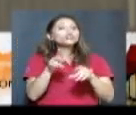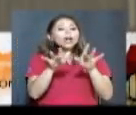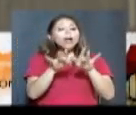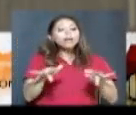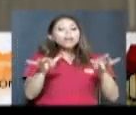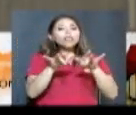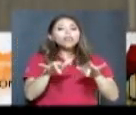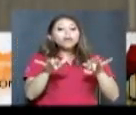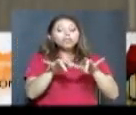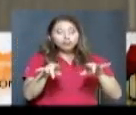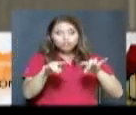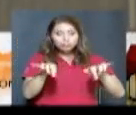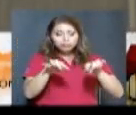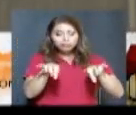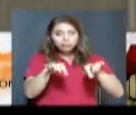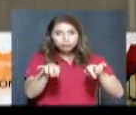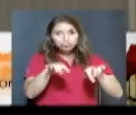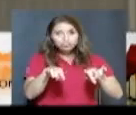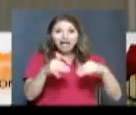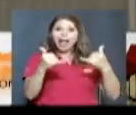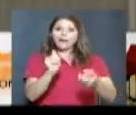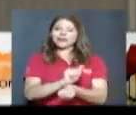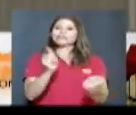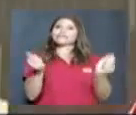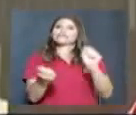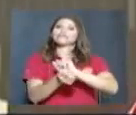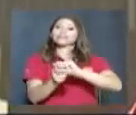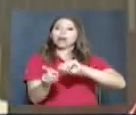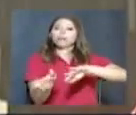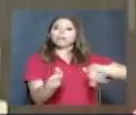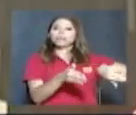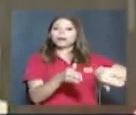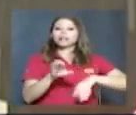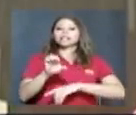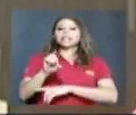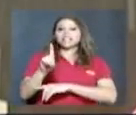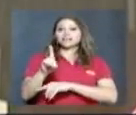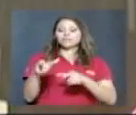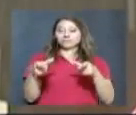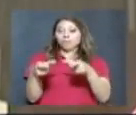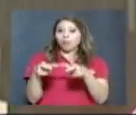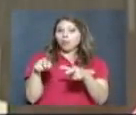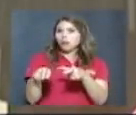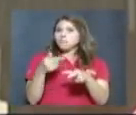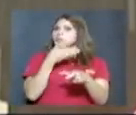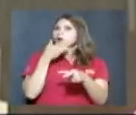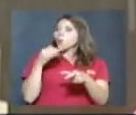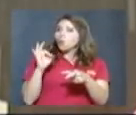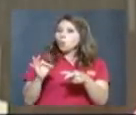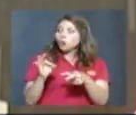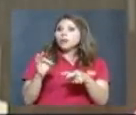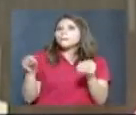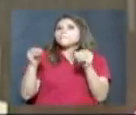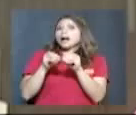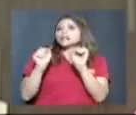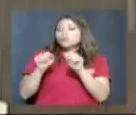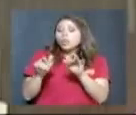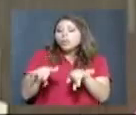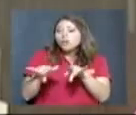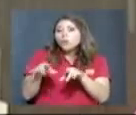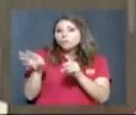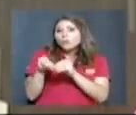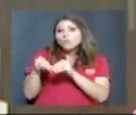CD. Aparte de que hay una mejora del audio, de la calidad, ¿verdad?, también es que podemos almacenar más. Después de eso, pues